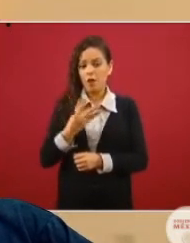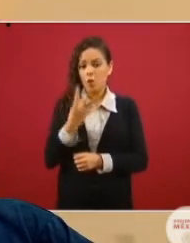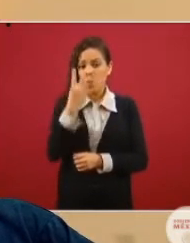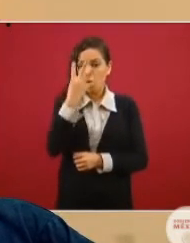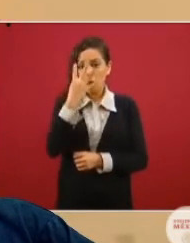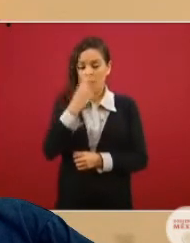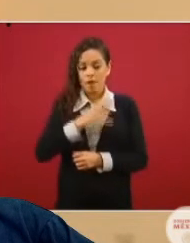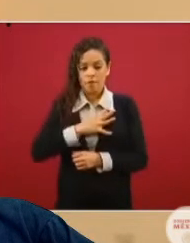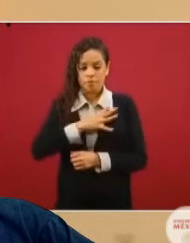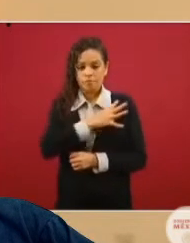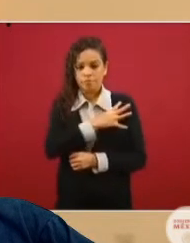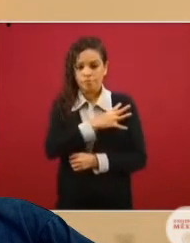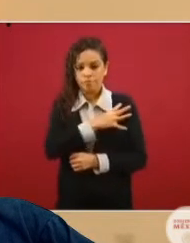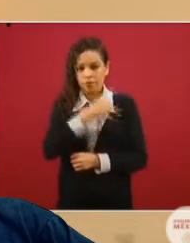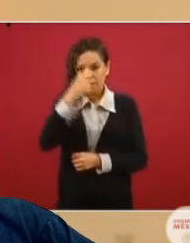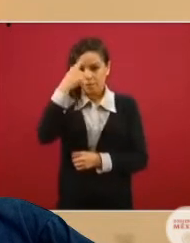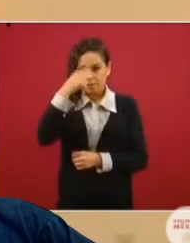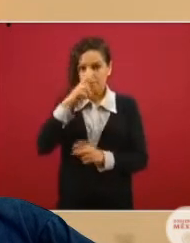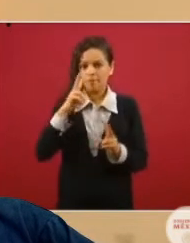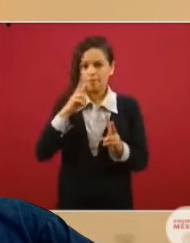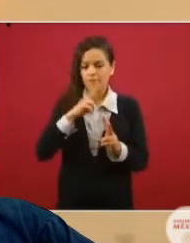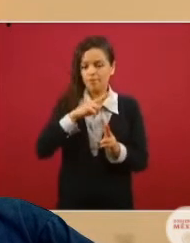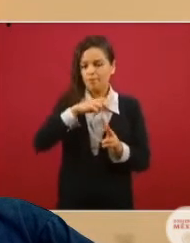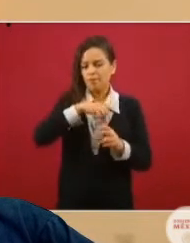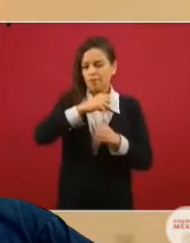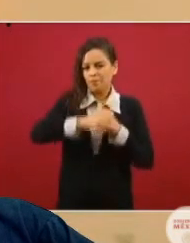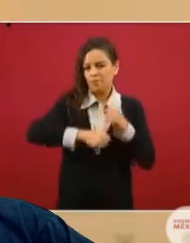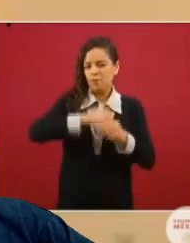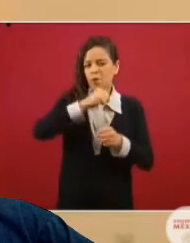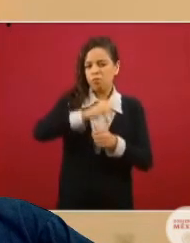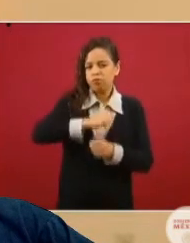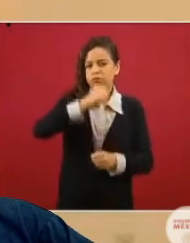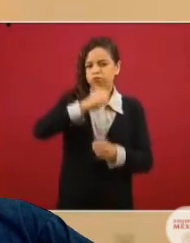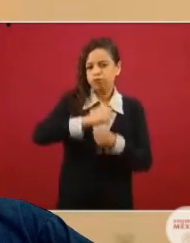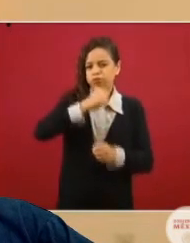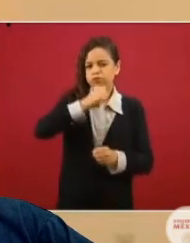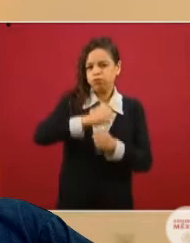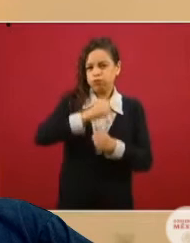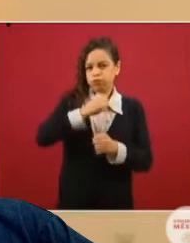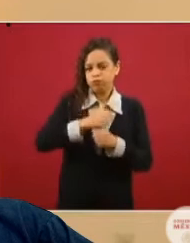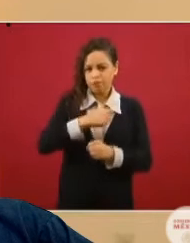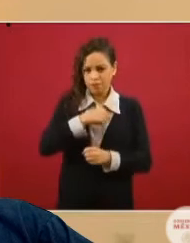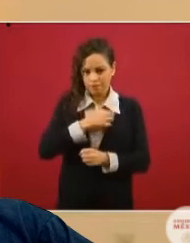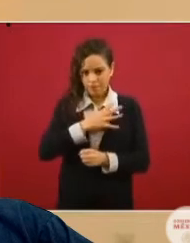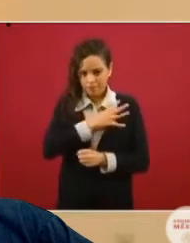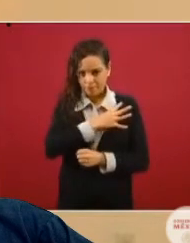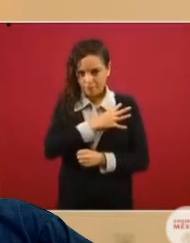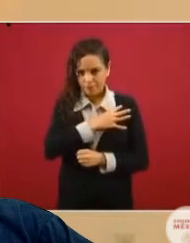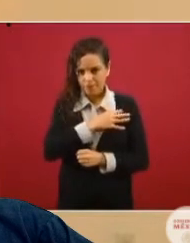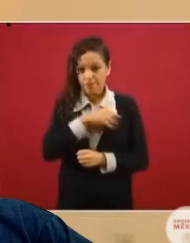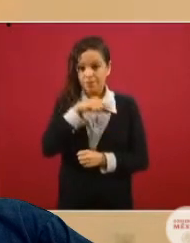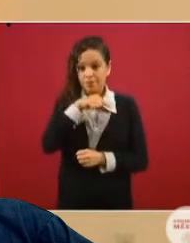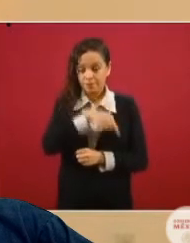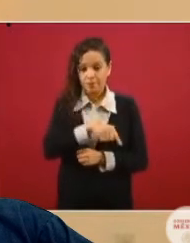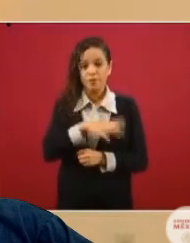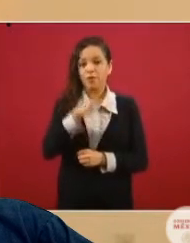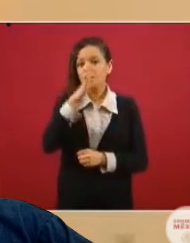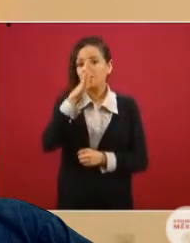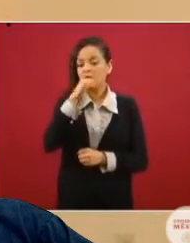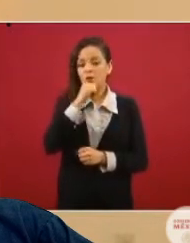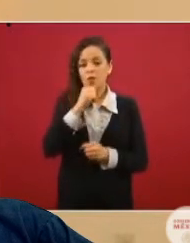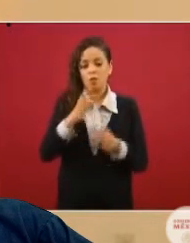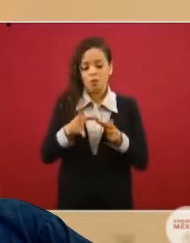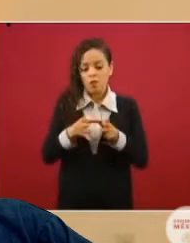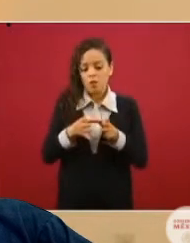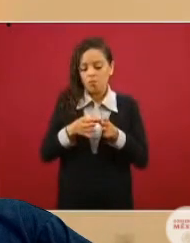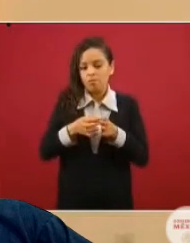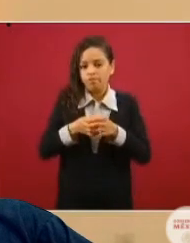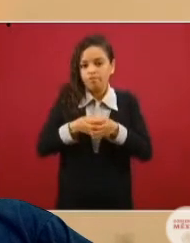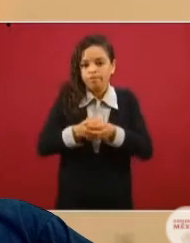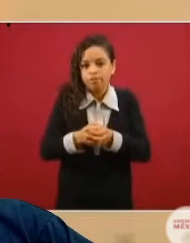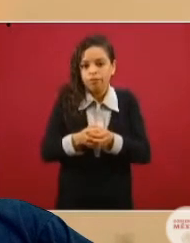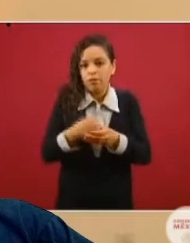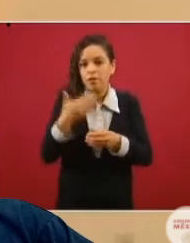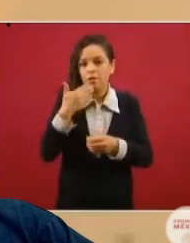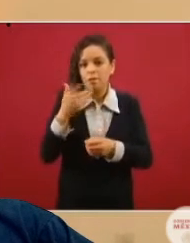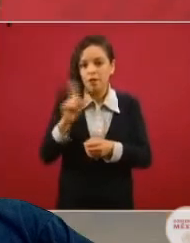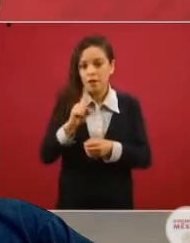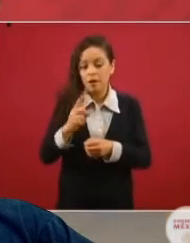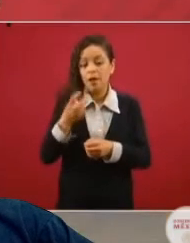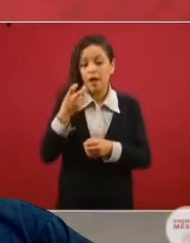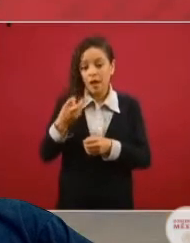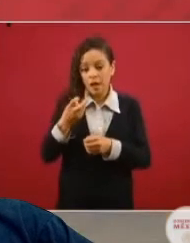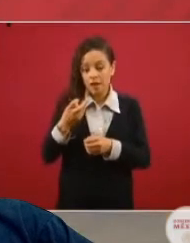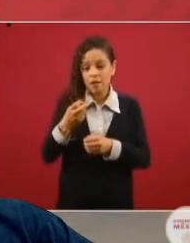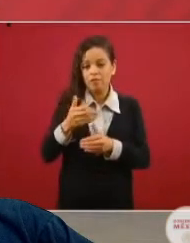y en este caso una de ellas está sin posibilidad de cerrar completamente. Eso a lo largo de cierto tiempo